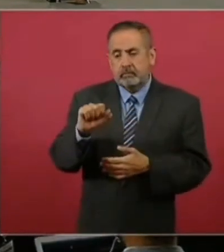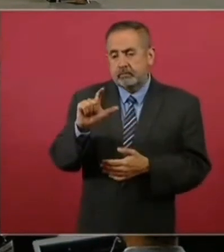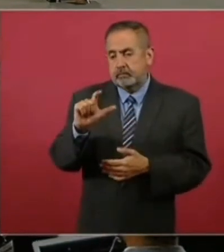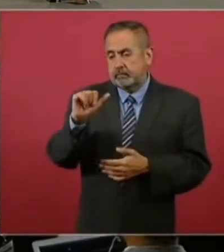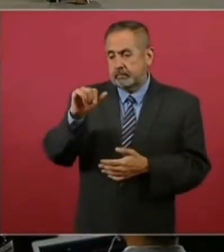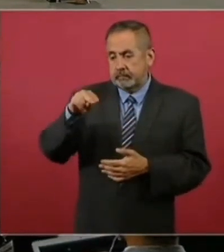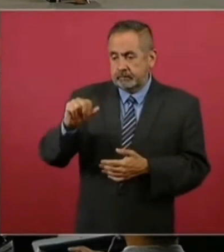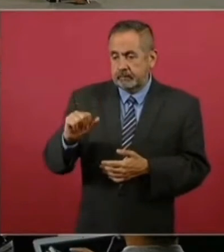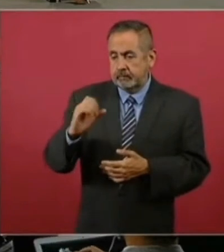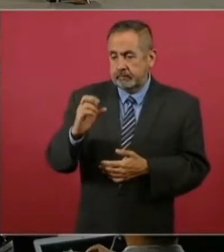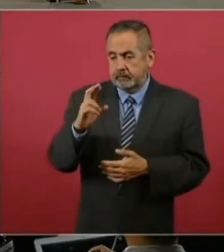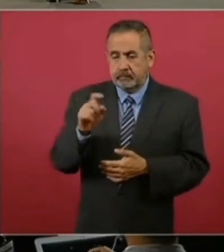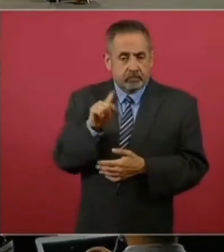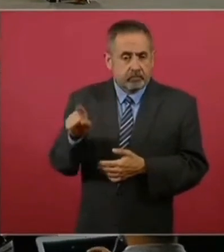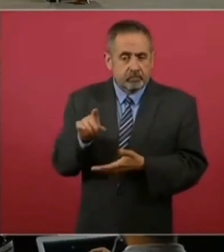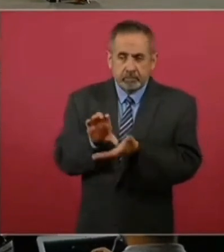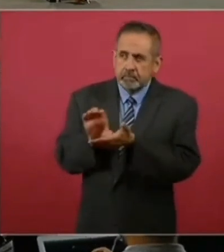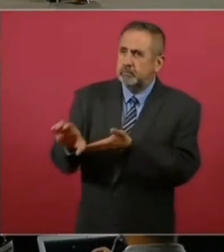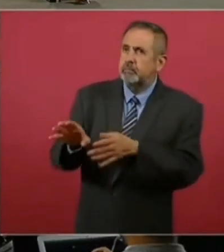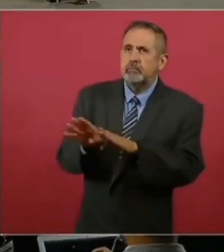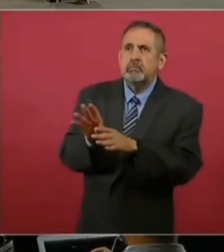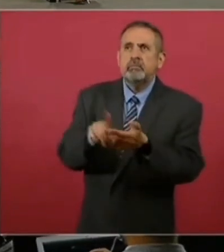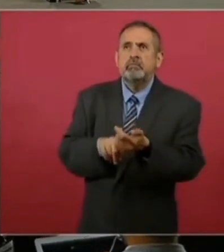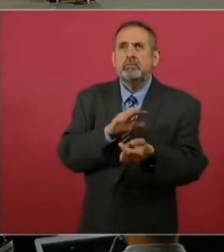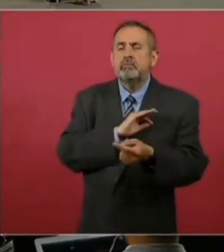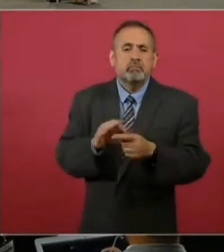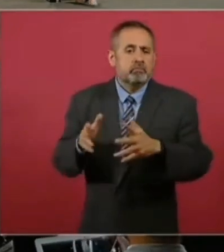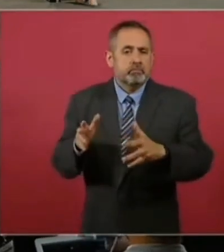también con una inversión de alrededor